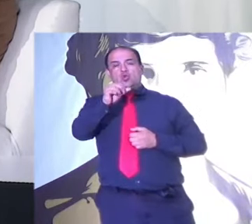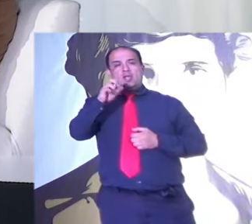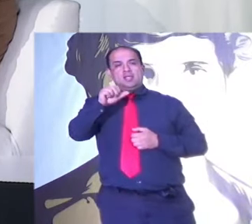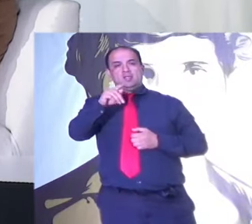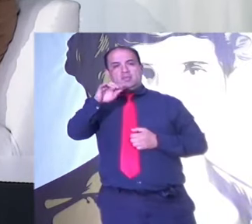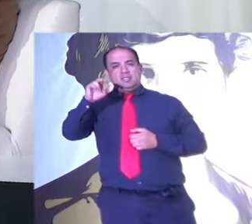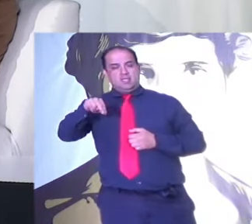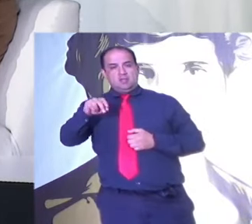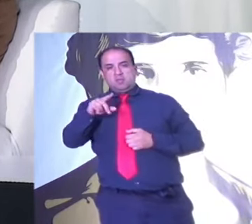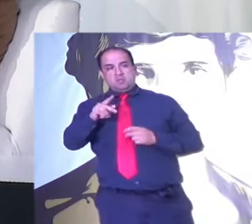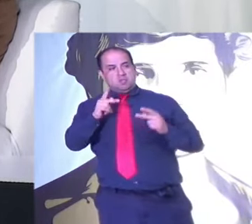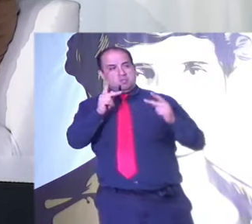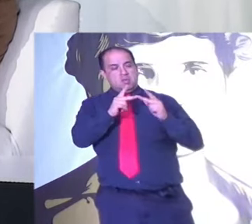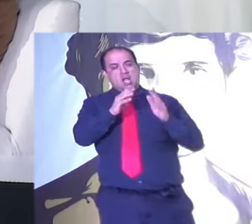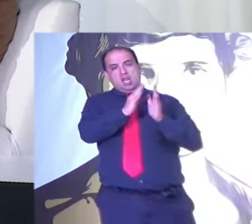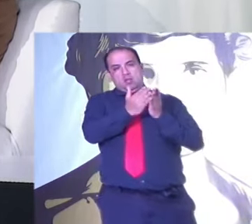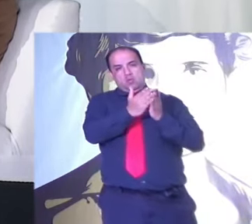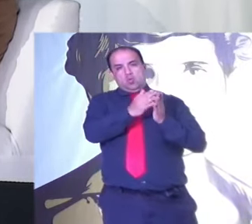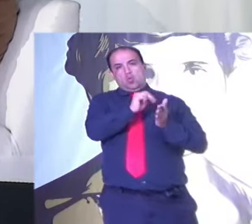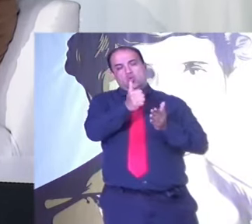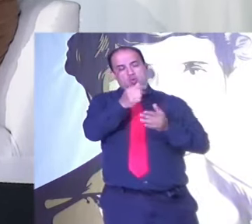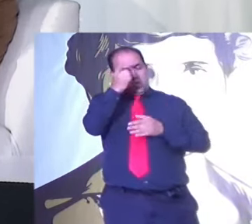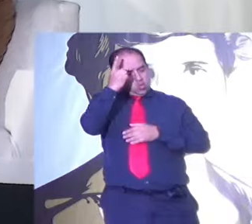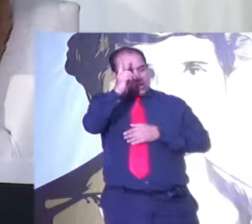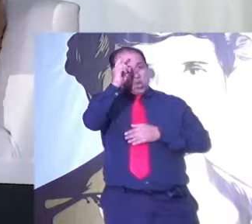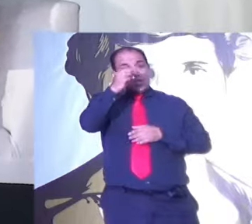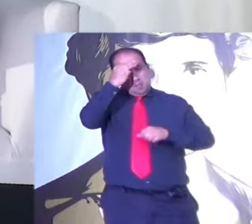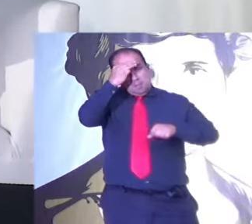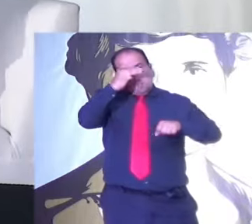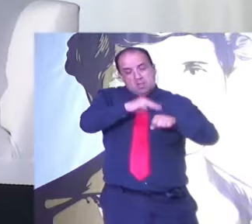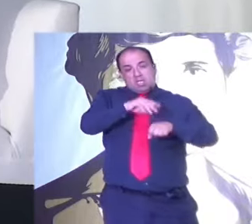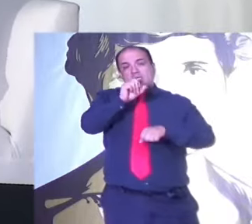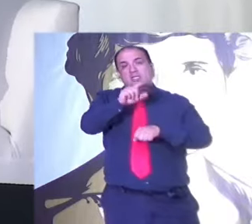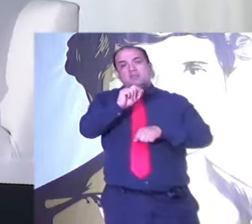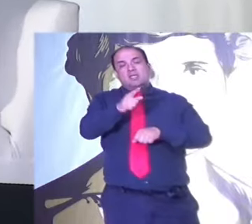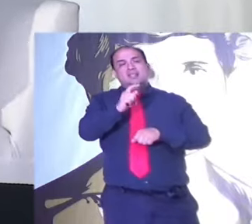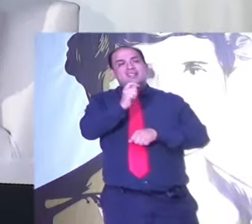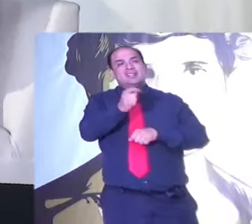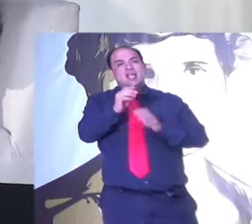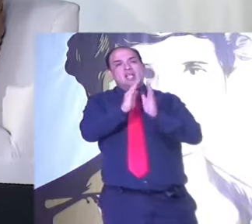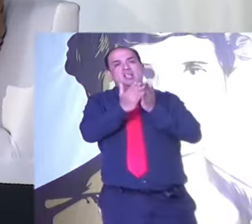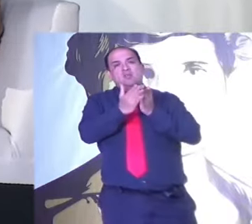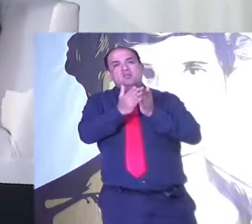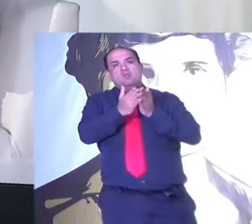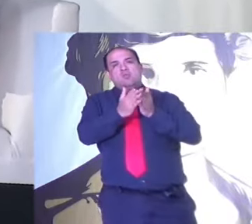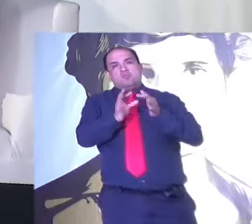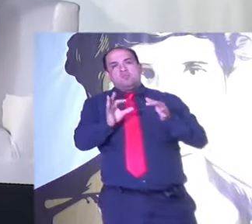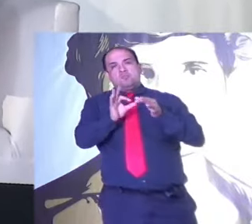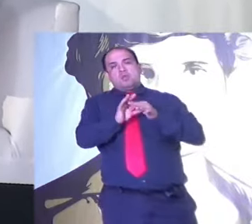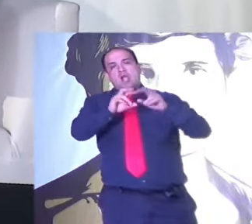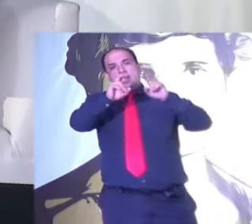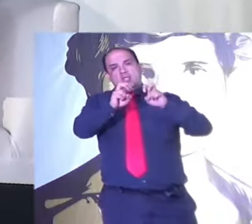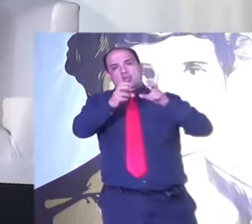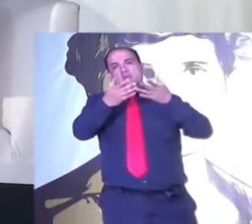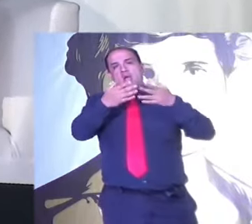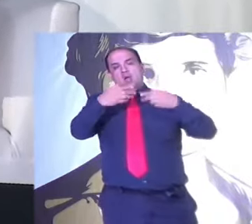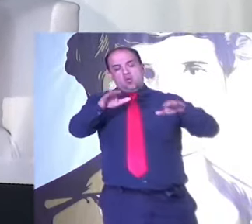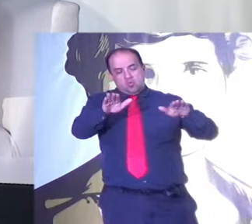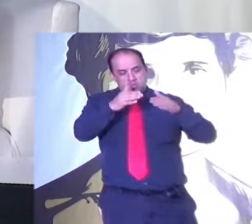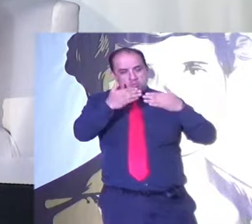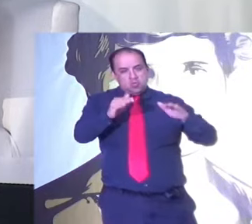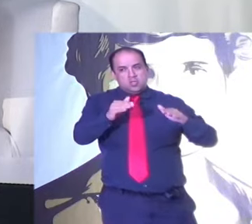libro con mi otro libro, Idos de la Mente, ¿no?, que también es un libro que tiene que ver con música, y pues yo